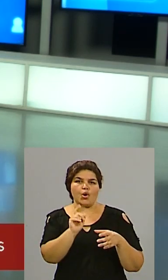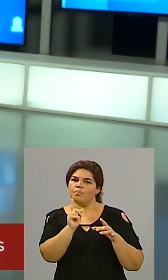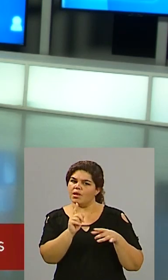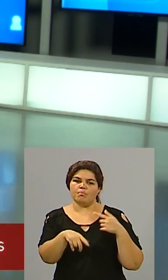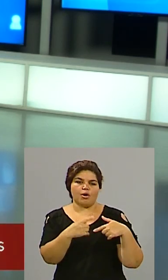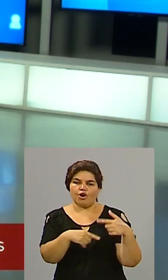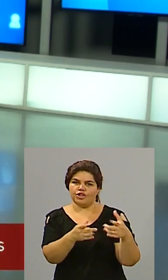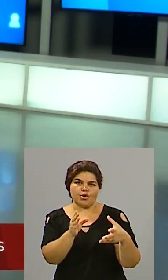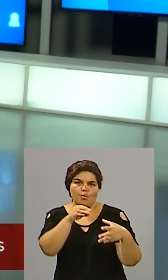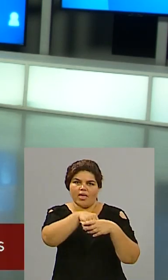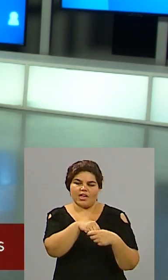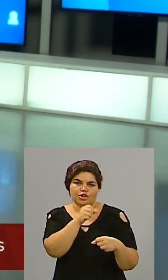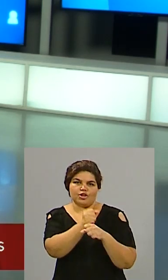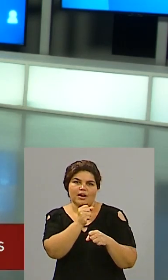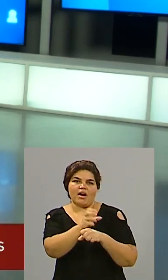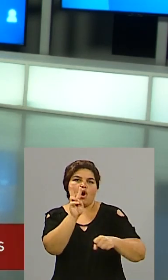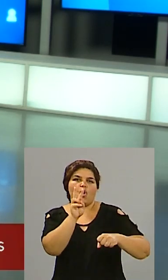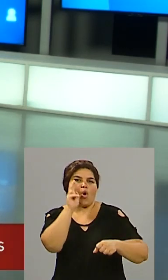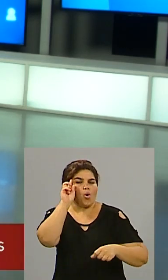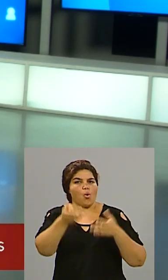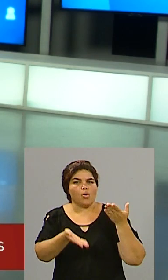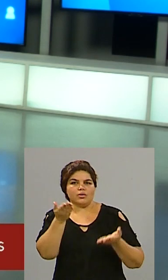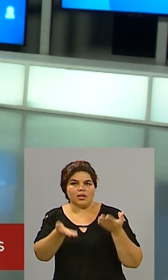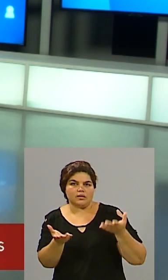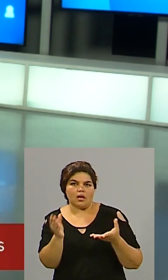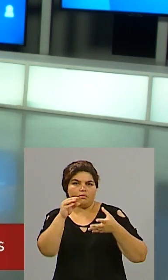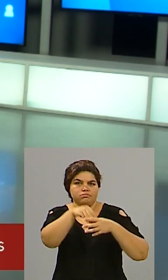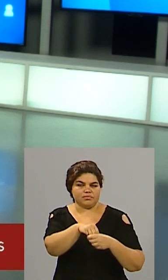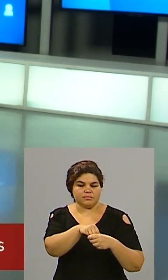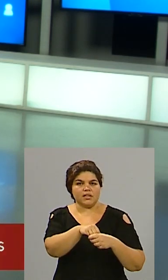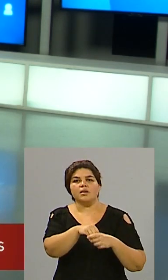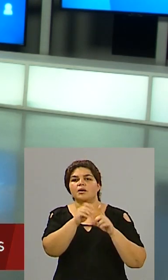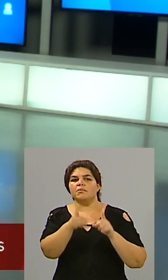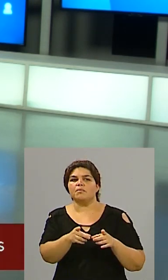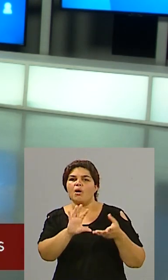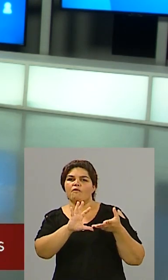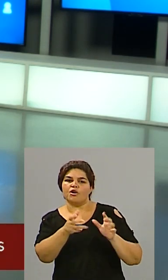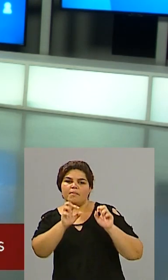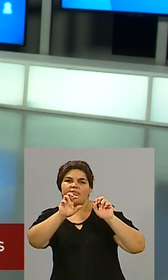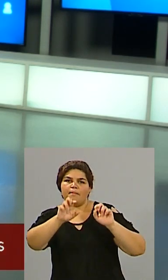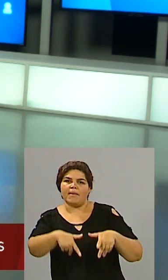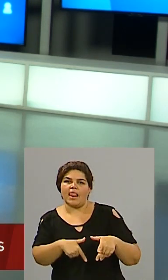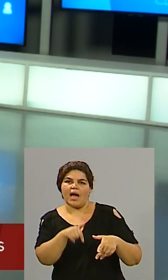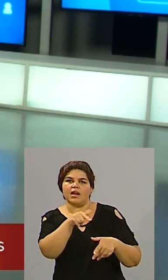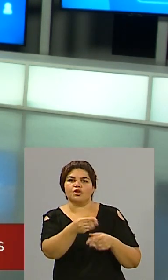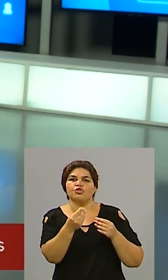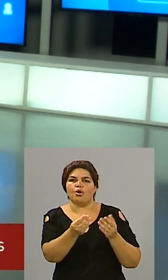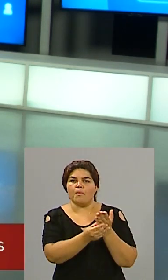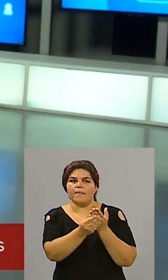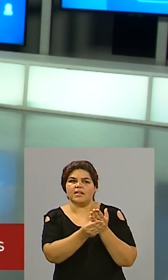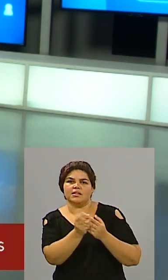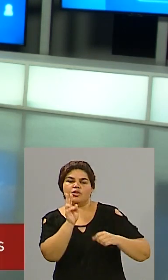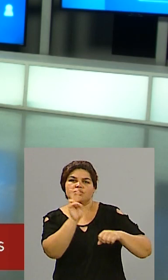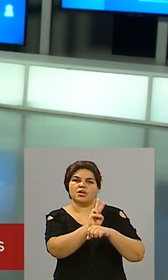tema de la justicia. ¿Cómo es el organigrama que tienen a partir de, también de esta modificación en tu cartera, que es seguridad y justicia?